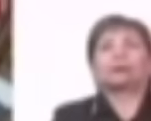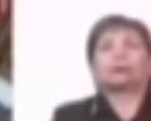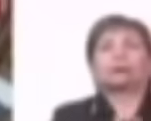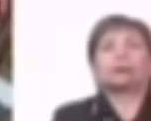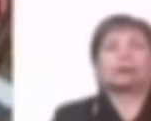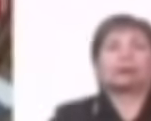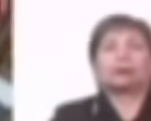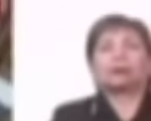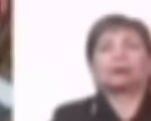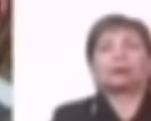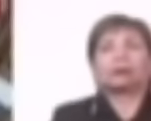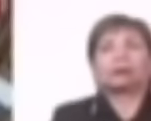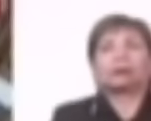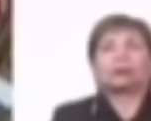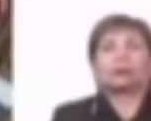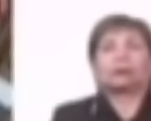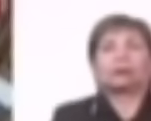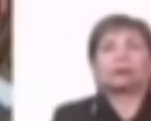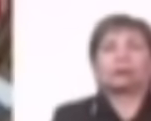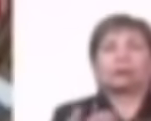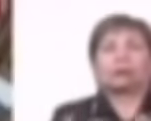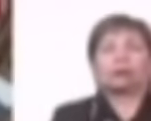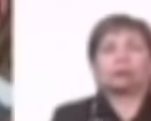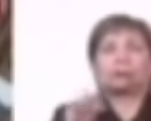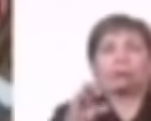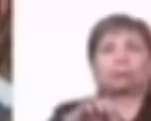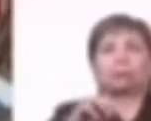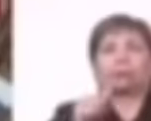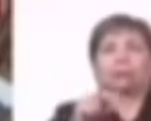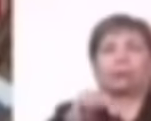gobierno de transición de mi expresidente Valentín Paniagua.